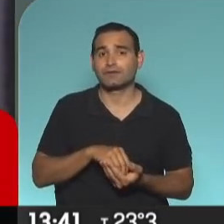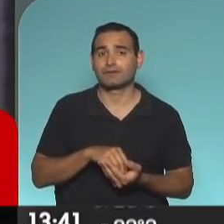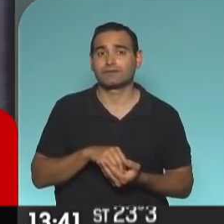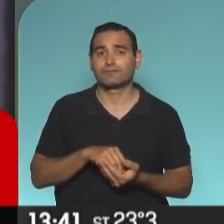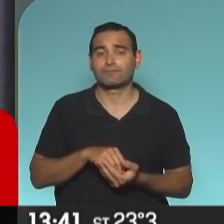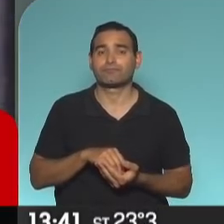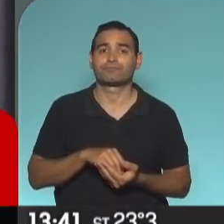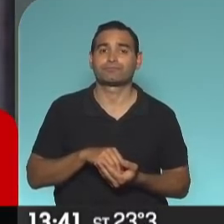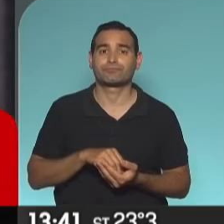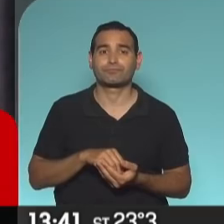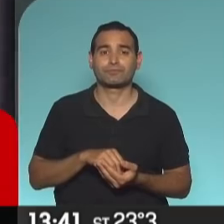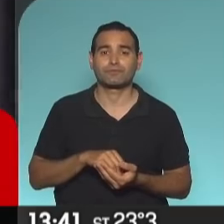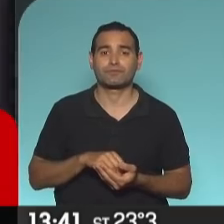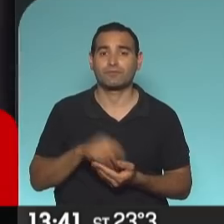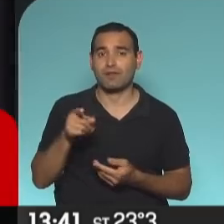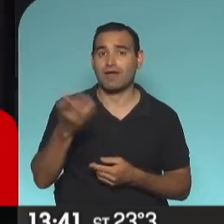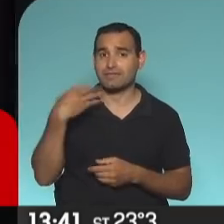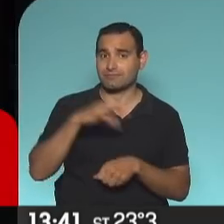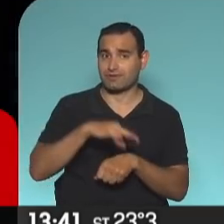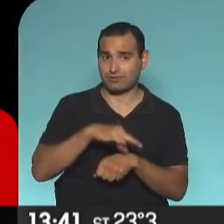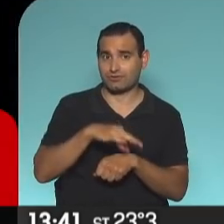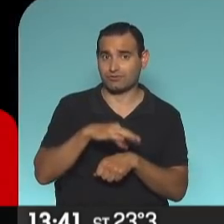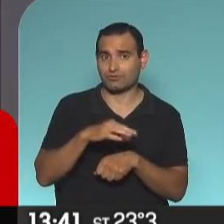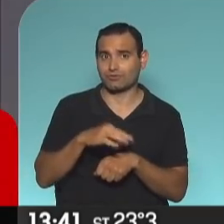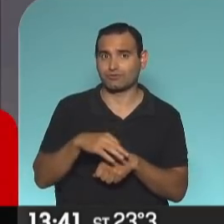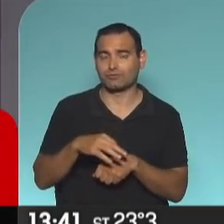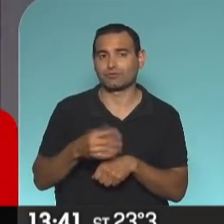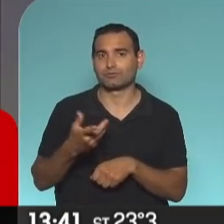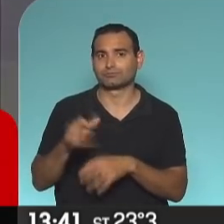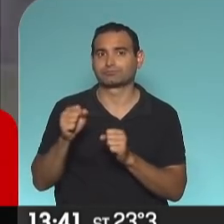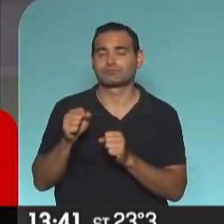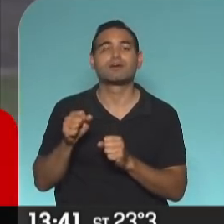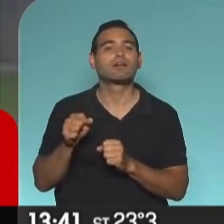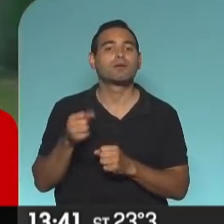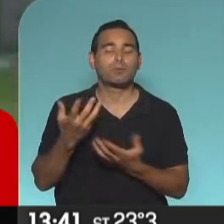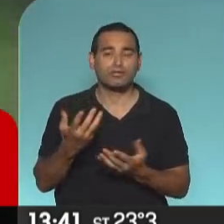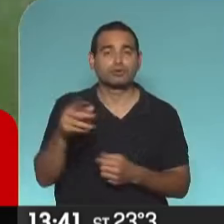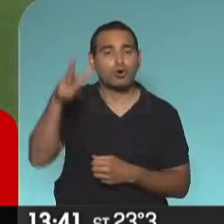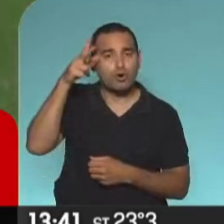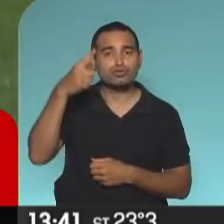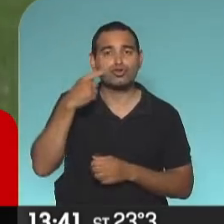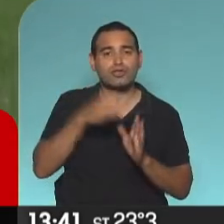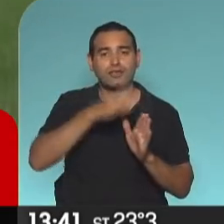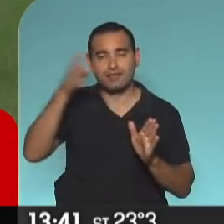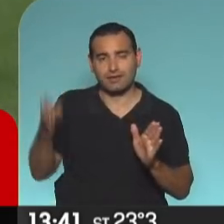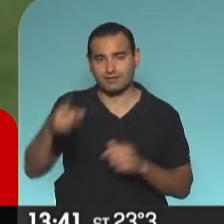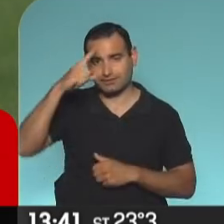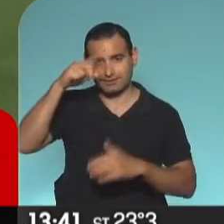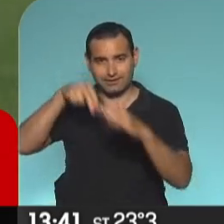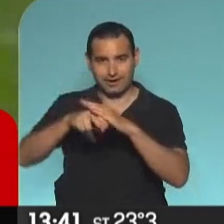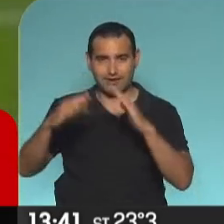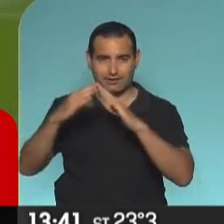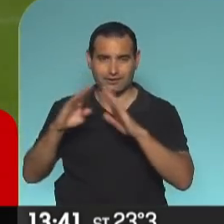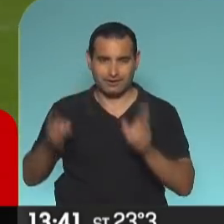marcado justamente por su anterior médico, ¿no? Por eso permaneció 8 días en la Clínica Olivos,